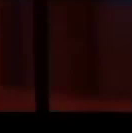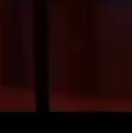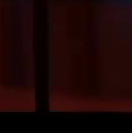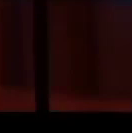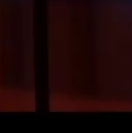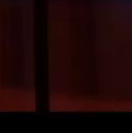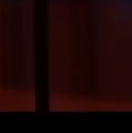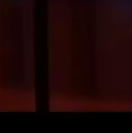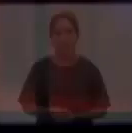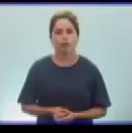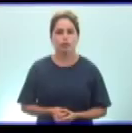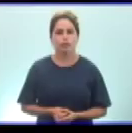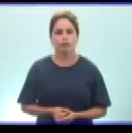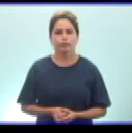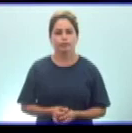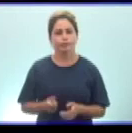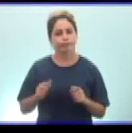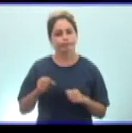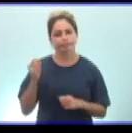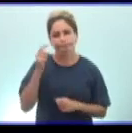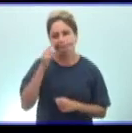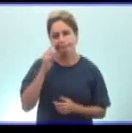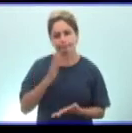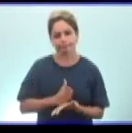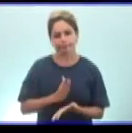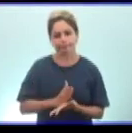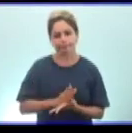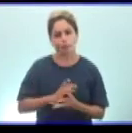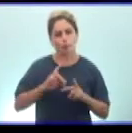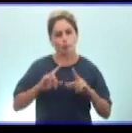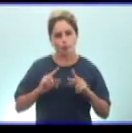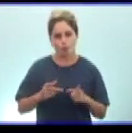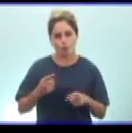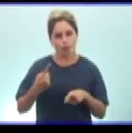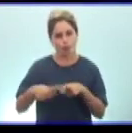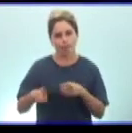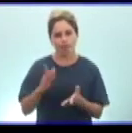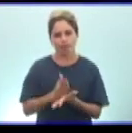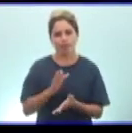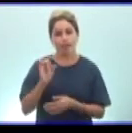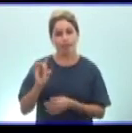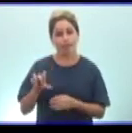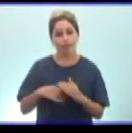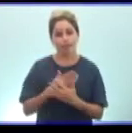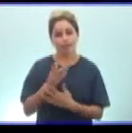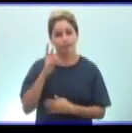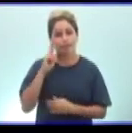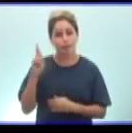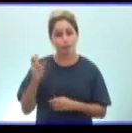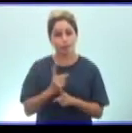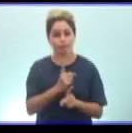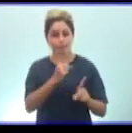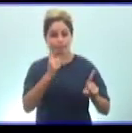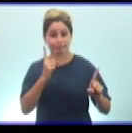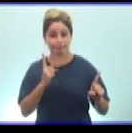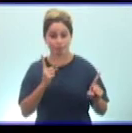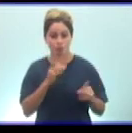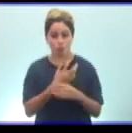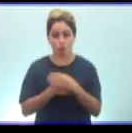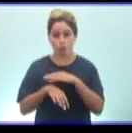De esta manera terminamos la clase de hoy y nos vemos en la próxima clase dentro de 15 días y recuerden mantener la distancia, mantener la higiene